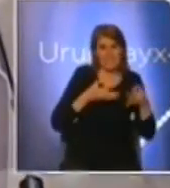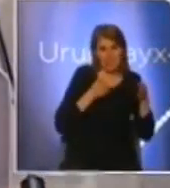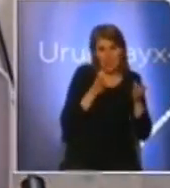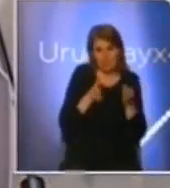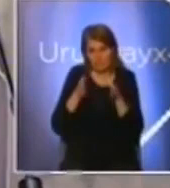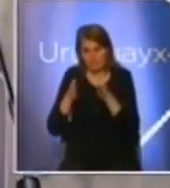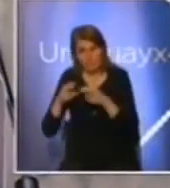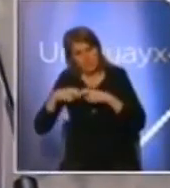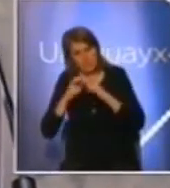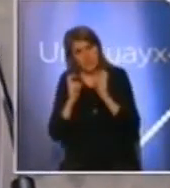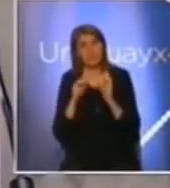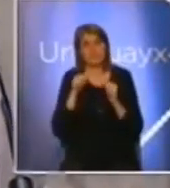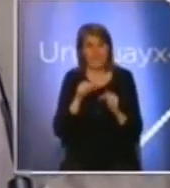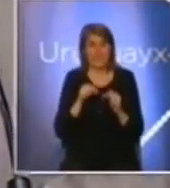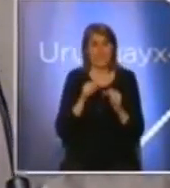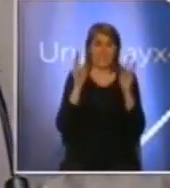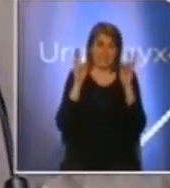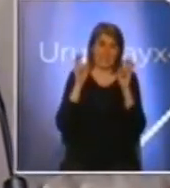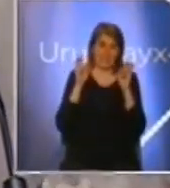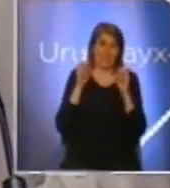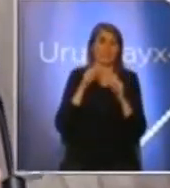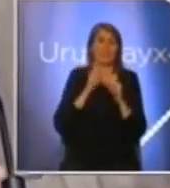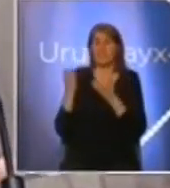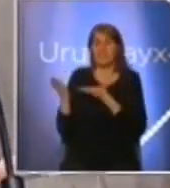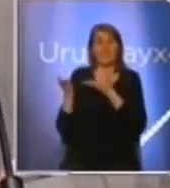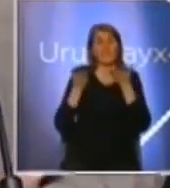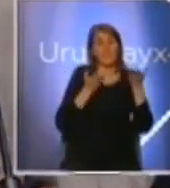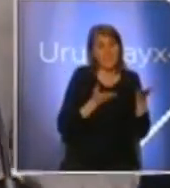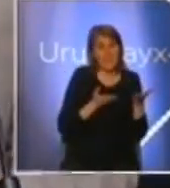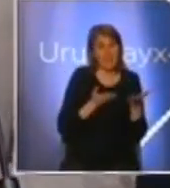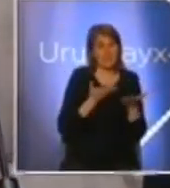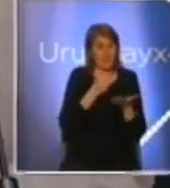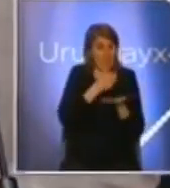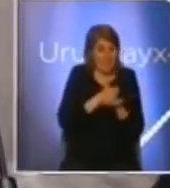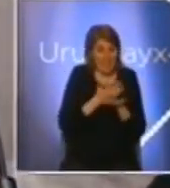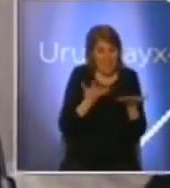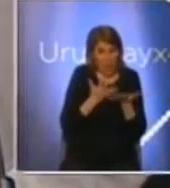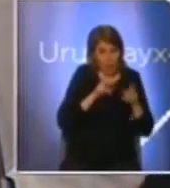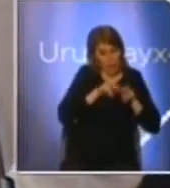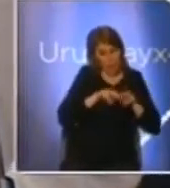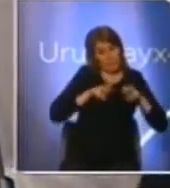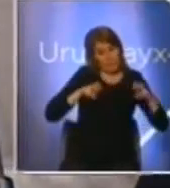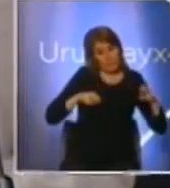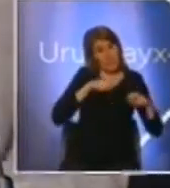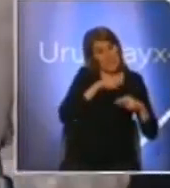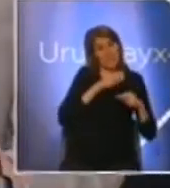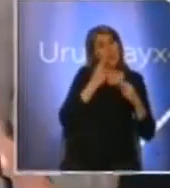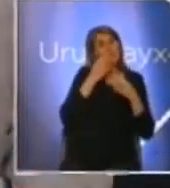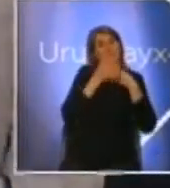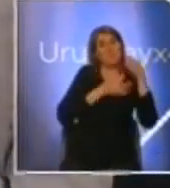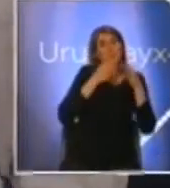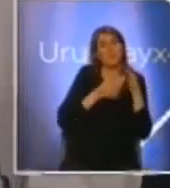sentido quiero invitar a nuestros referentes aquí presentes a manifestarse sobre qué